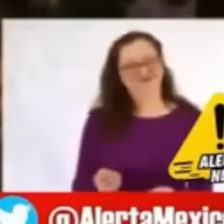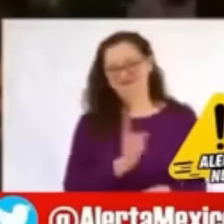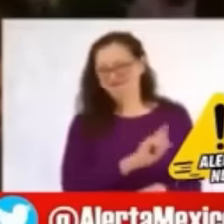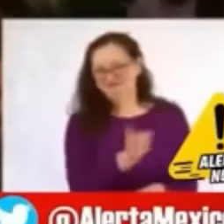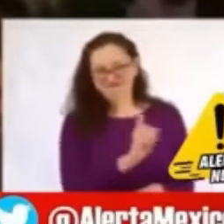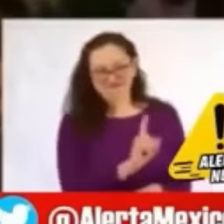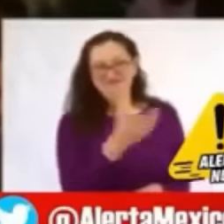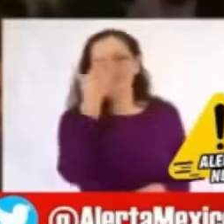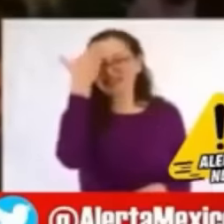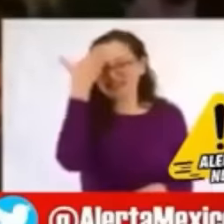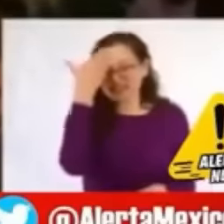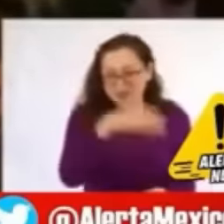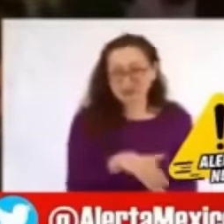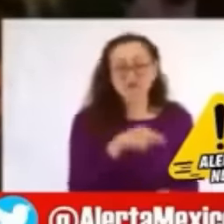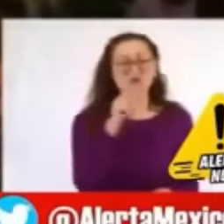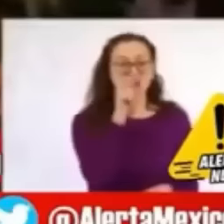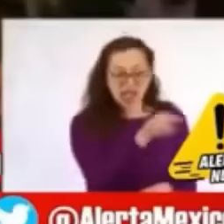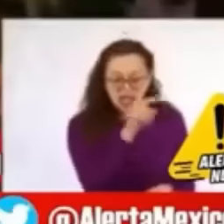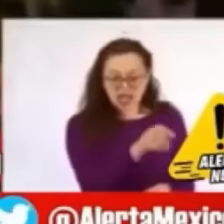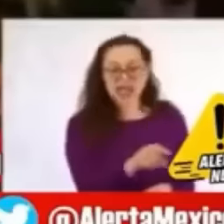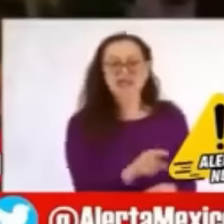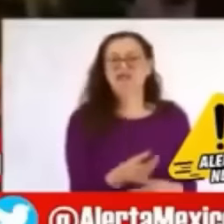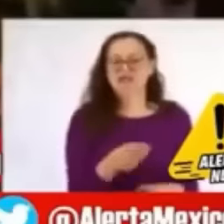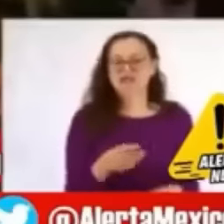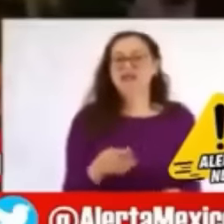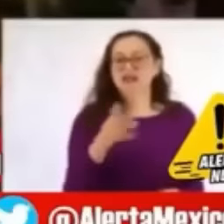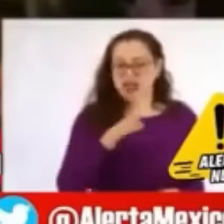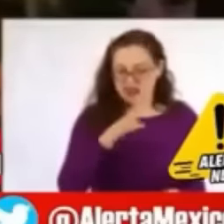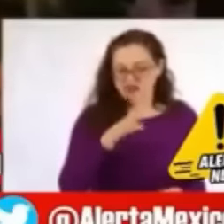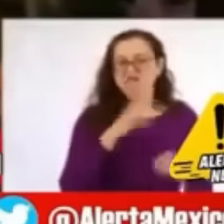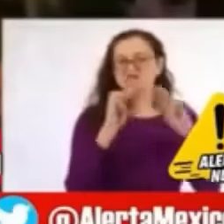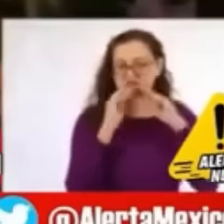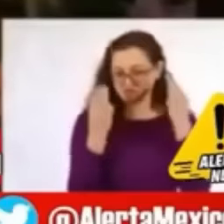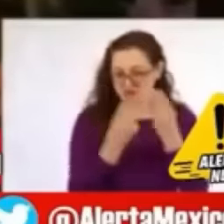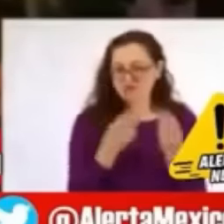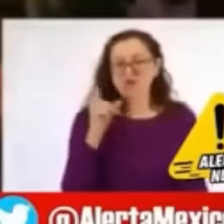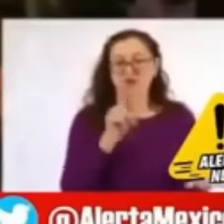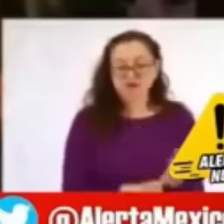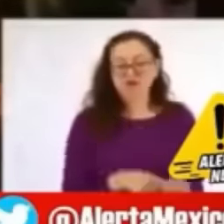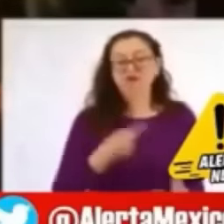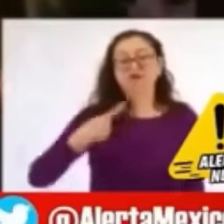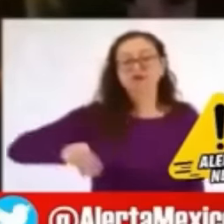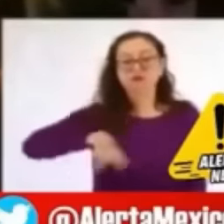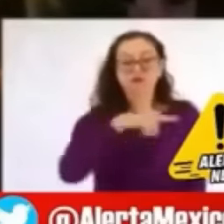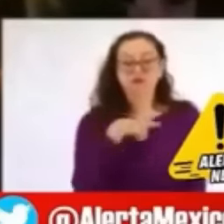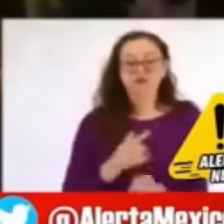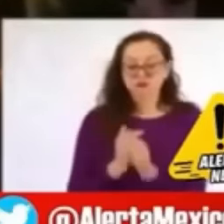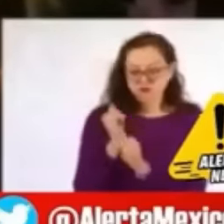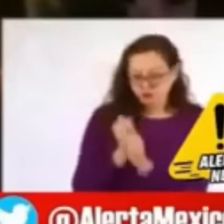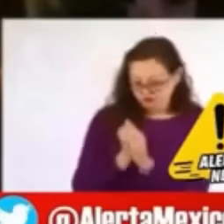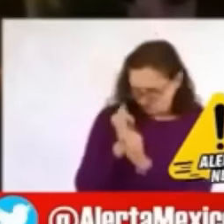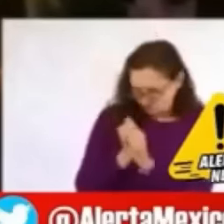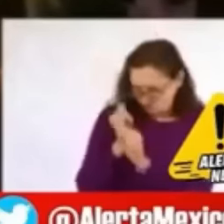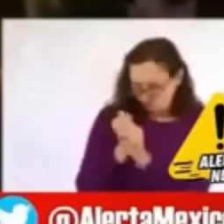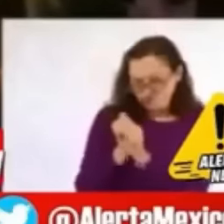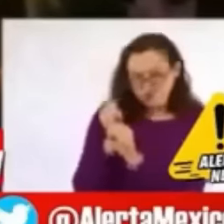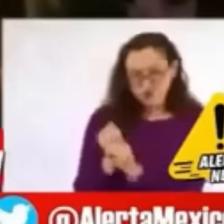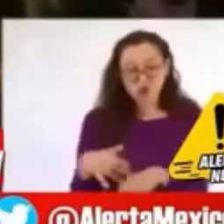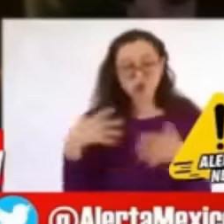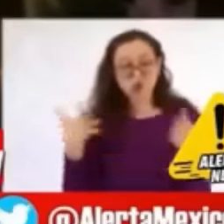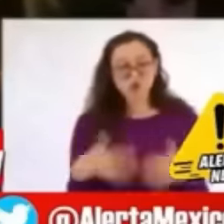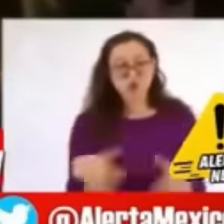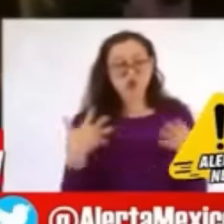hizo en su gobierno de desaparecer todos estos documentos. Nos dimos a la tarea de investigar y hay